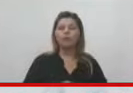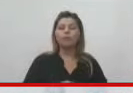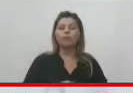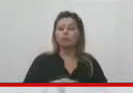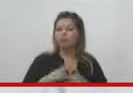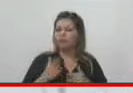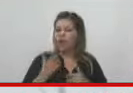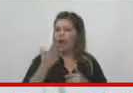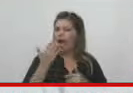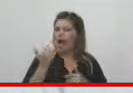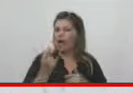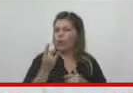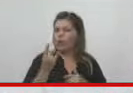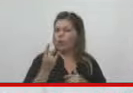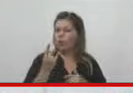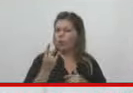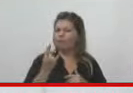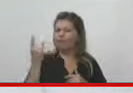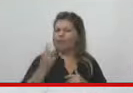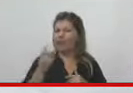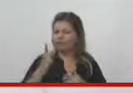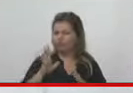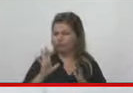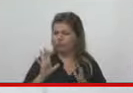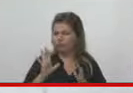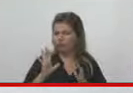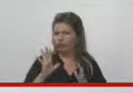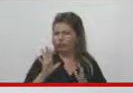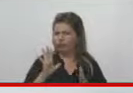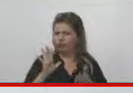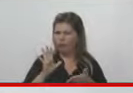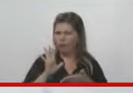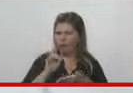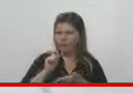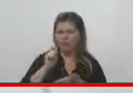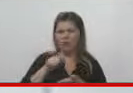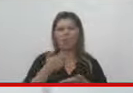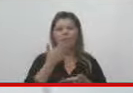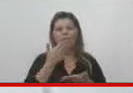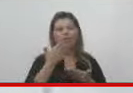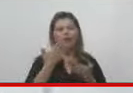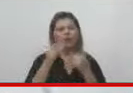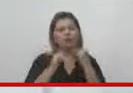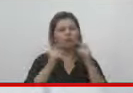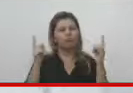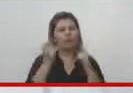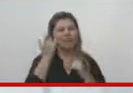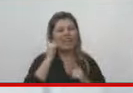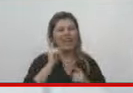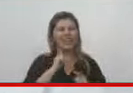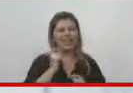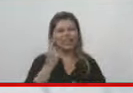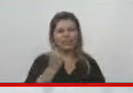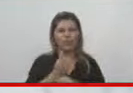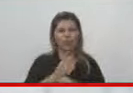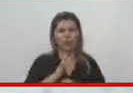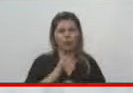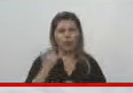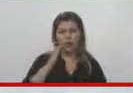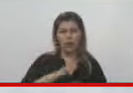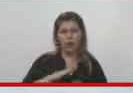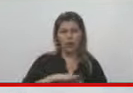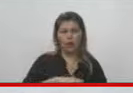hay una falsedad ideológica en las firmas de los... Senadora, ¿podemos ir redondeando que vamos 13 minutos? Gracias. Tengo 20